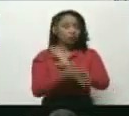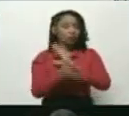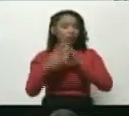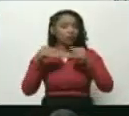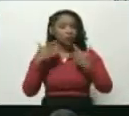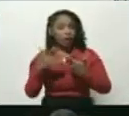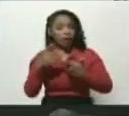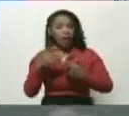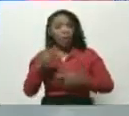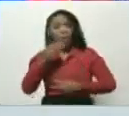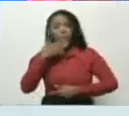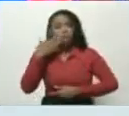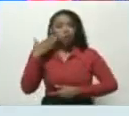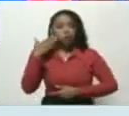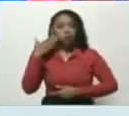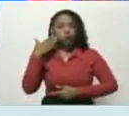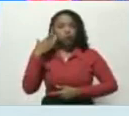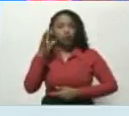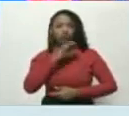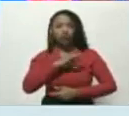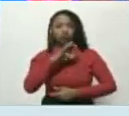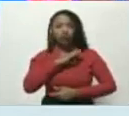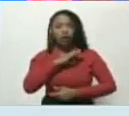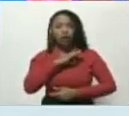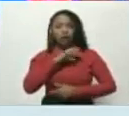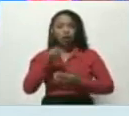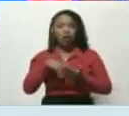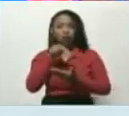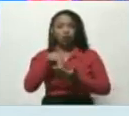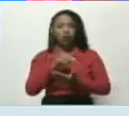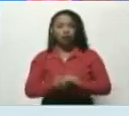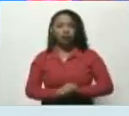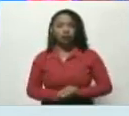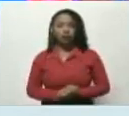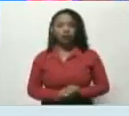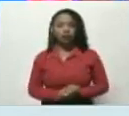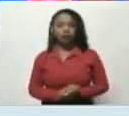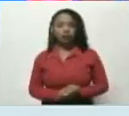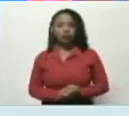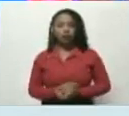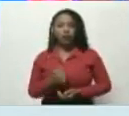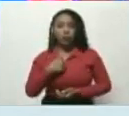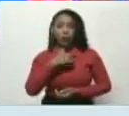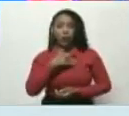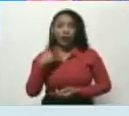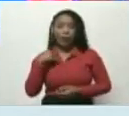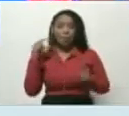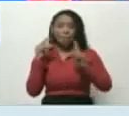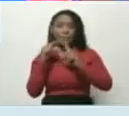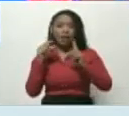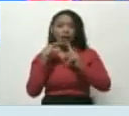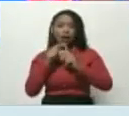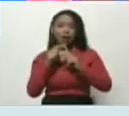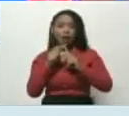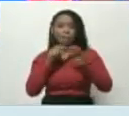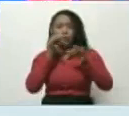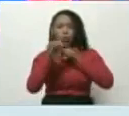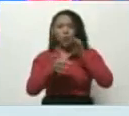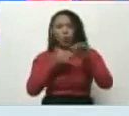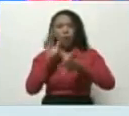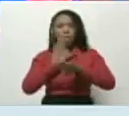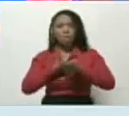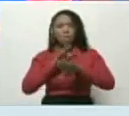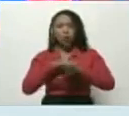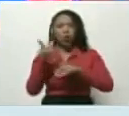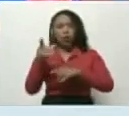ha dignificado la soberanía nacional. Yo quería dar estas palabras de introducción, porque el